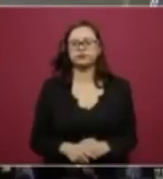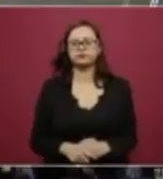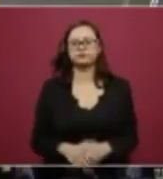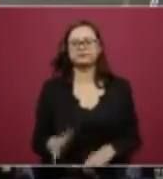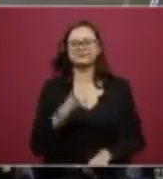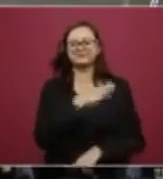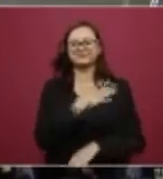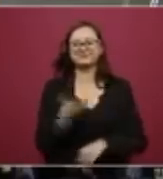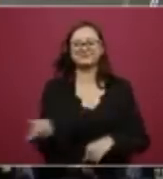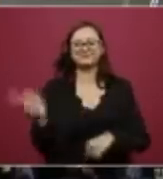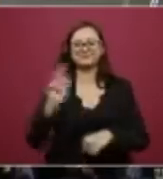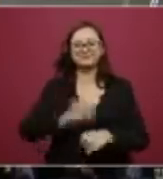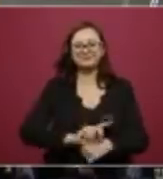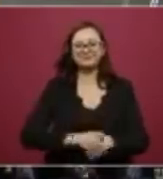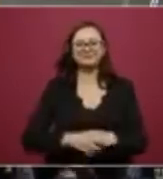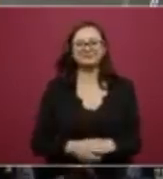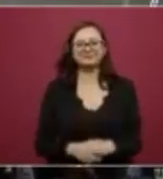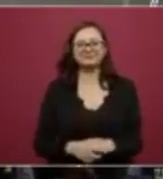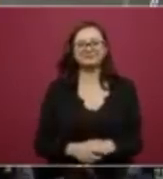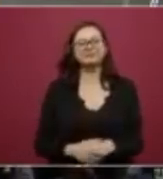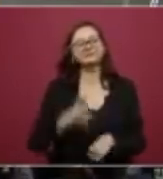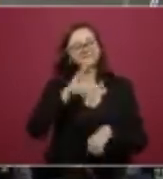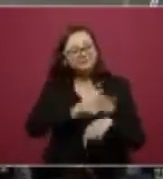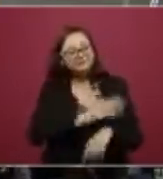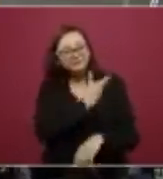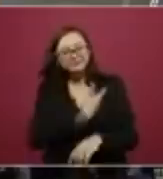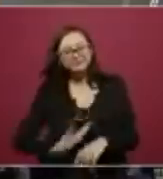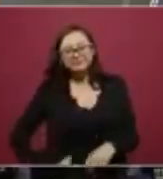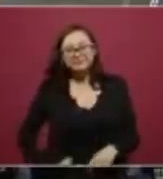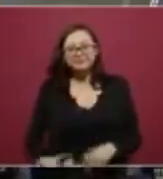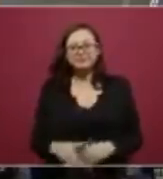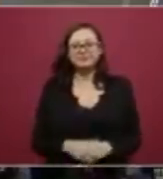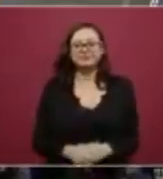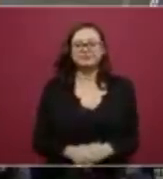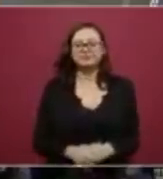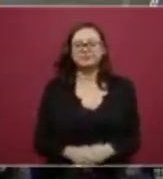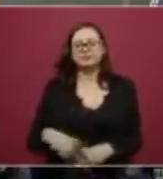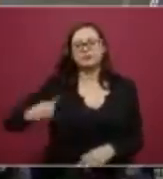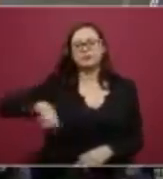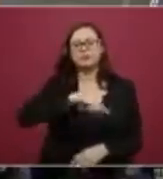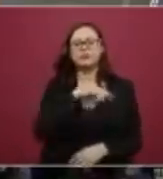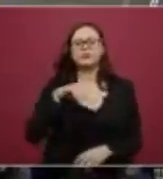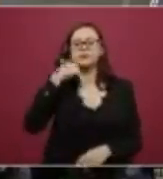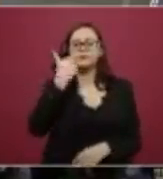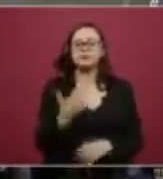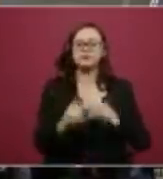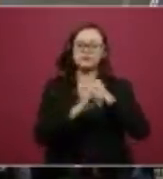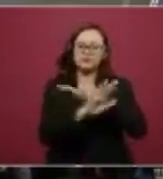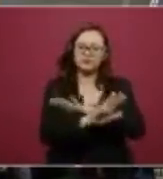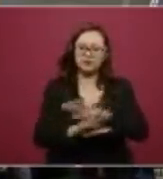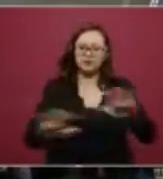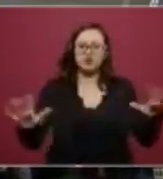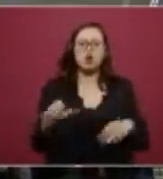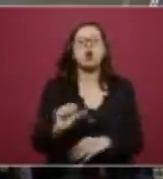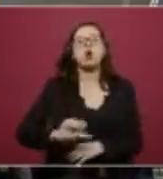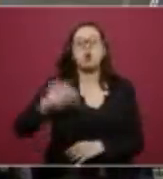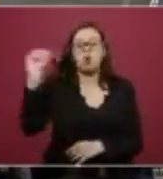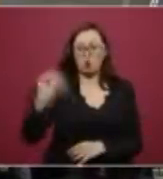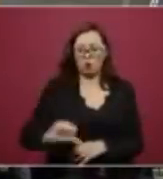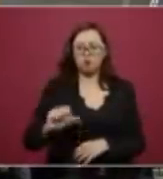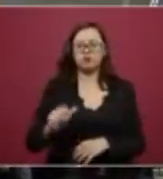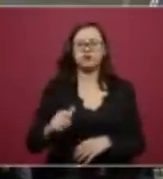Buenos días. Con su anuencia, señor presidente, queremos informarle que el día de hoy vamos a